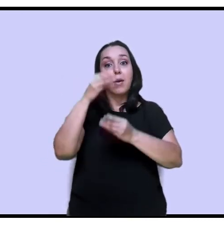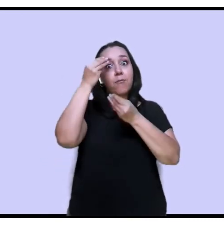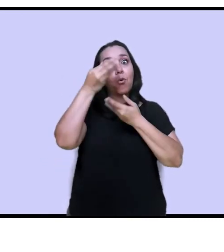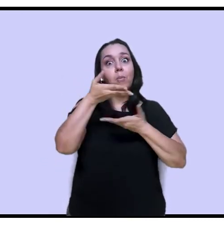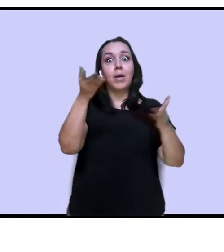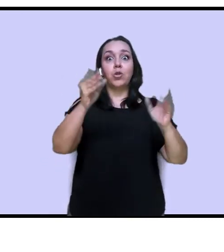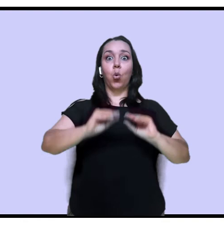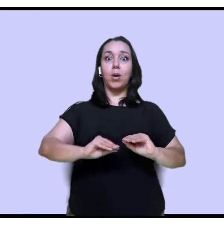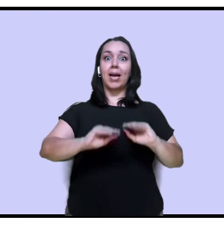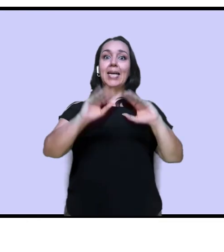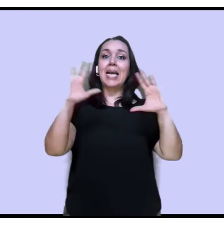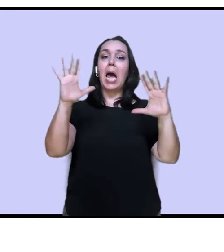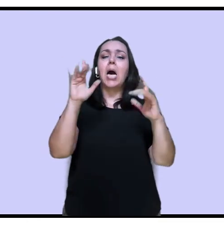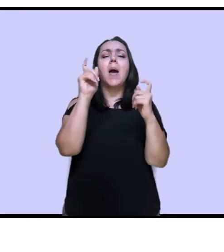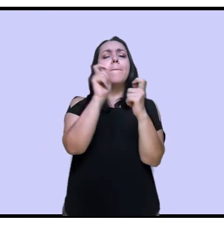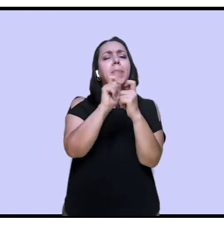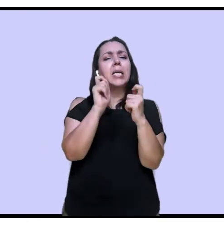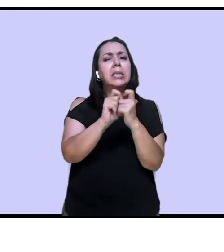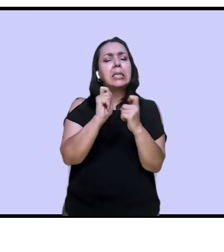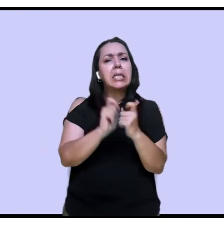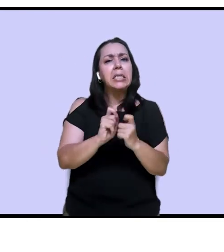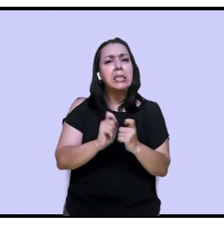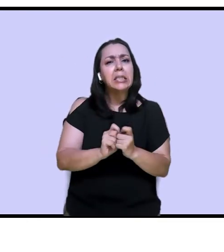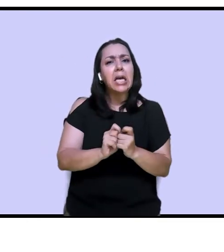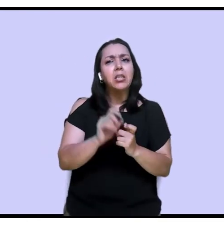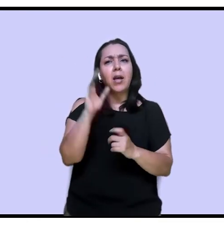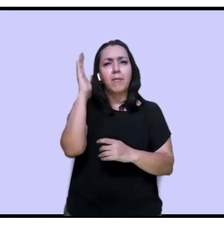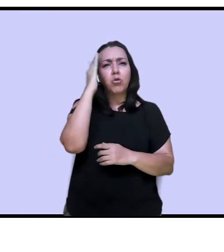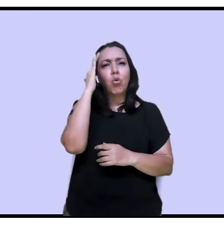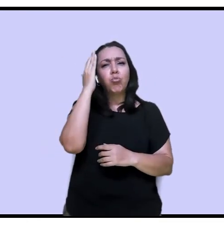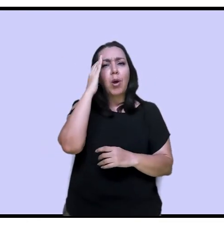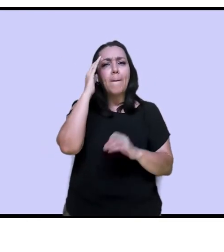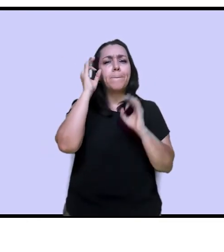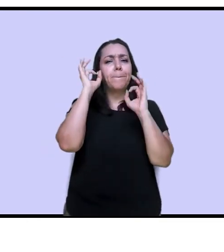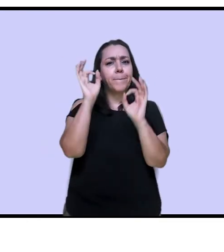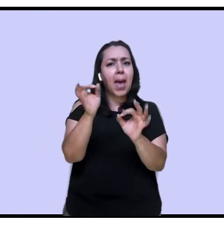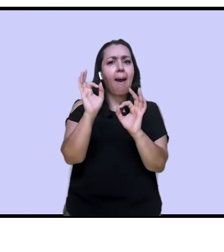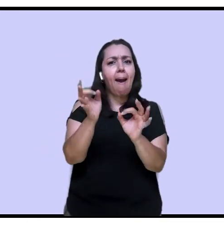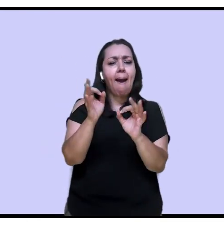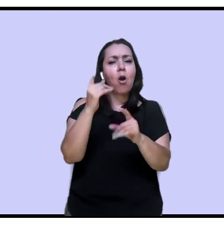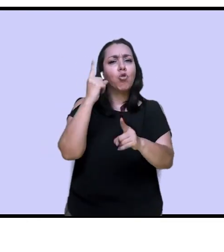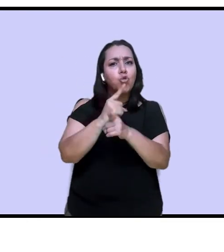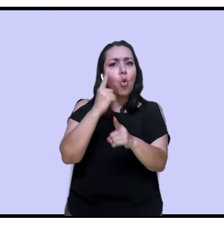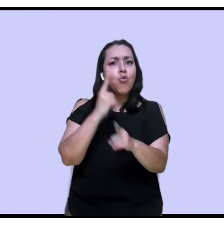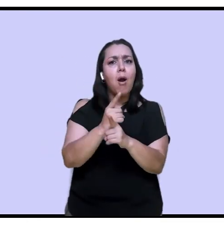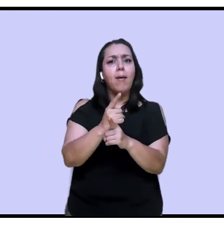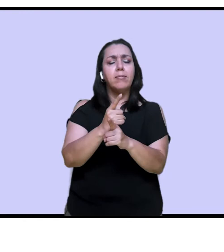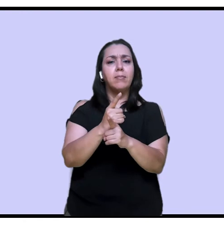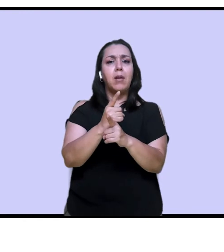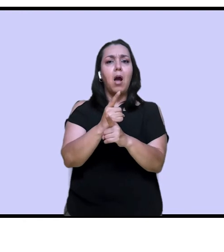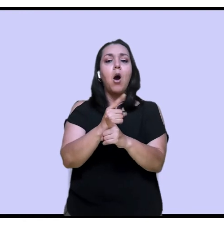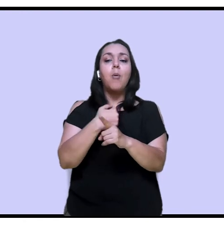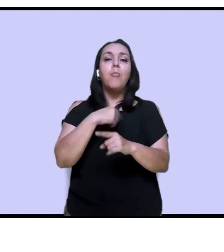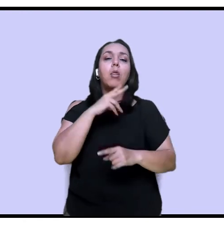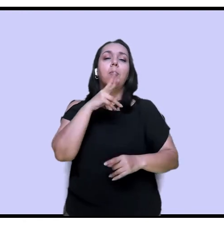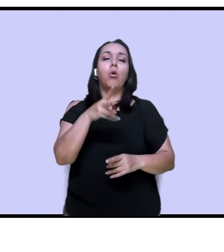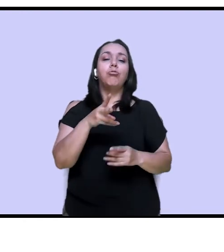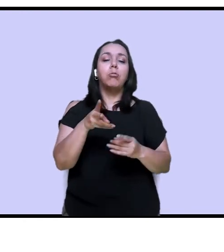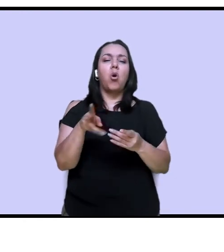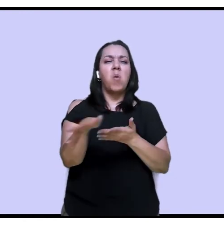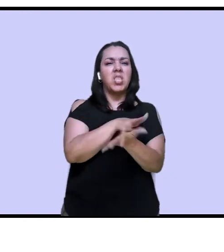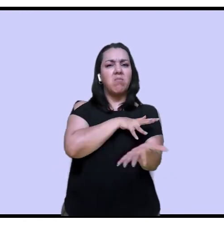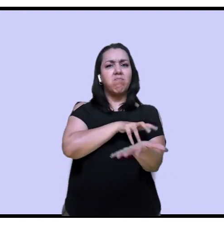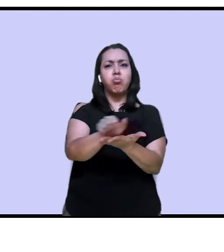información clara y precisa de fuentes confiables, veraces, donde nosotros podamos, en verdad,